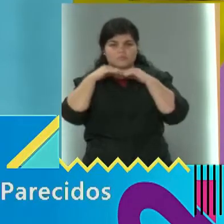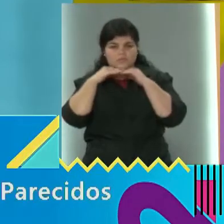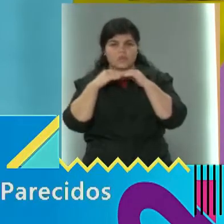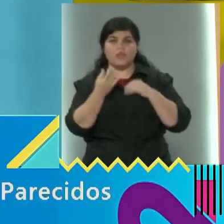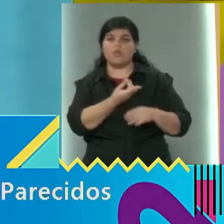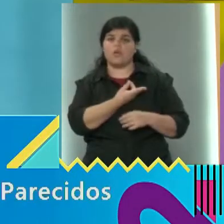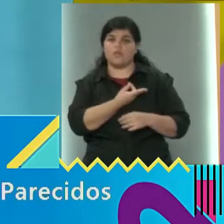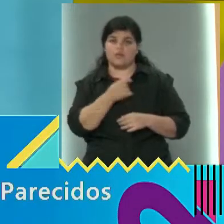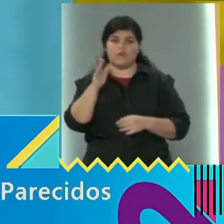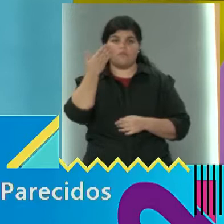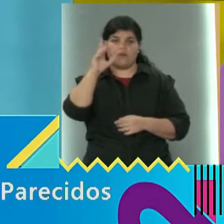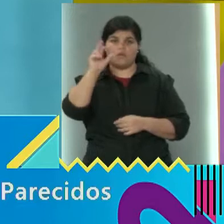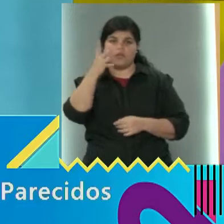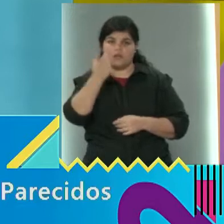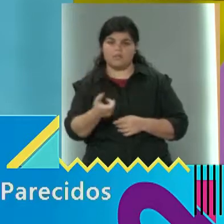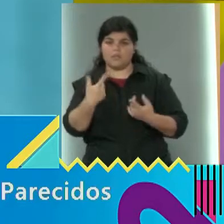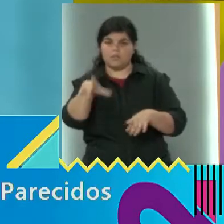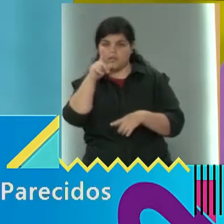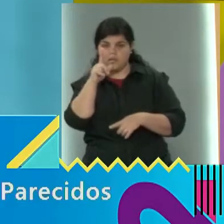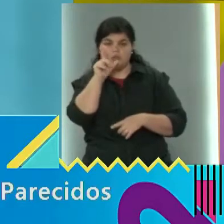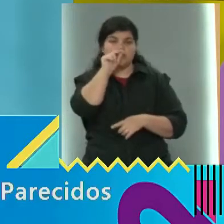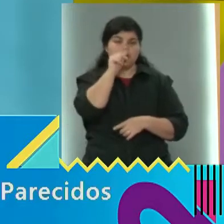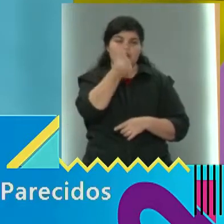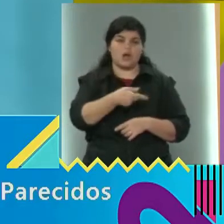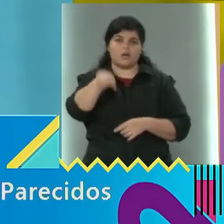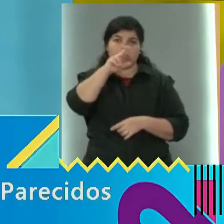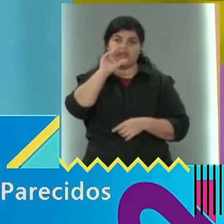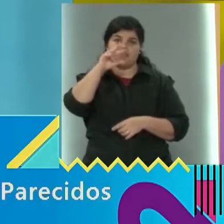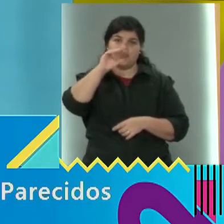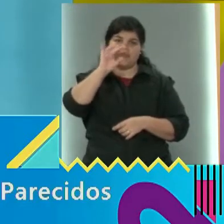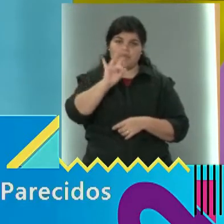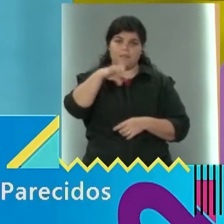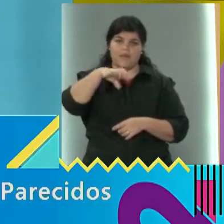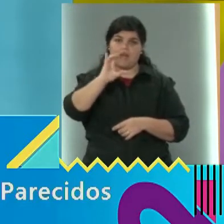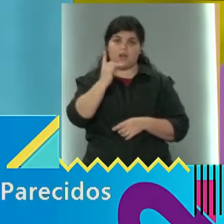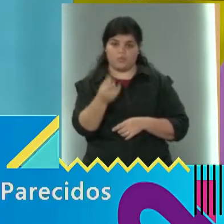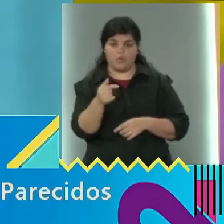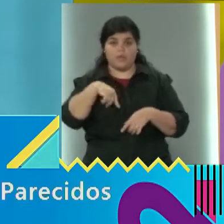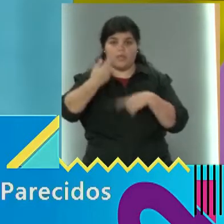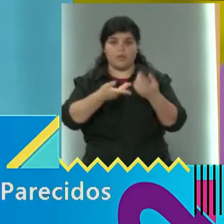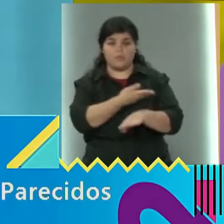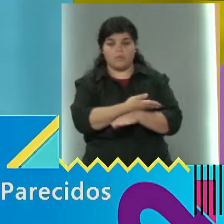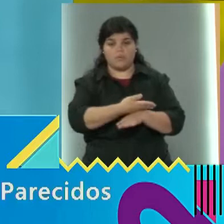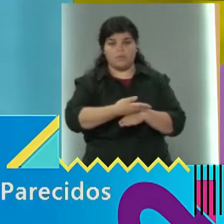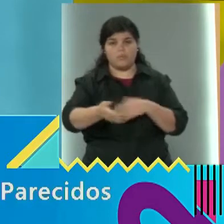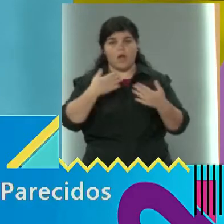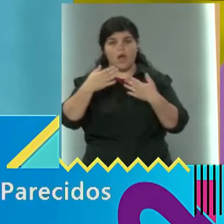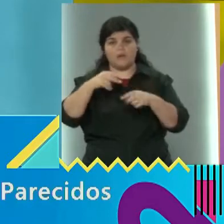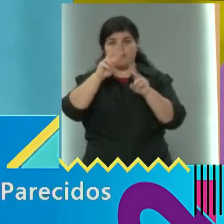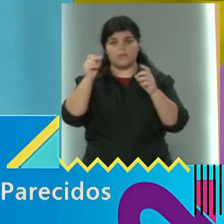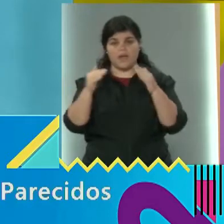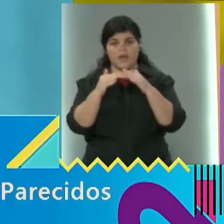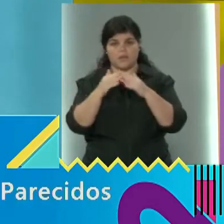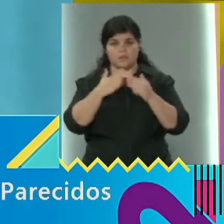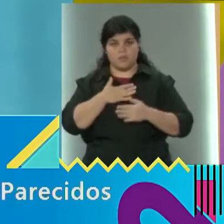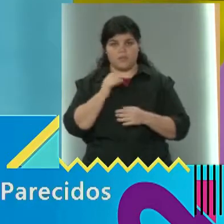Estamos en Facebook y en Instagram como Distintos Parecidos y en Twitter como @dpsenalú. Enseguida continuamos hablando más de vivienda, de la